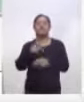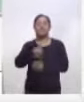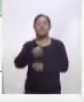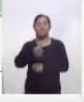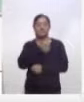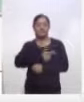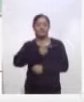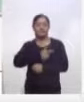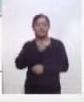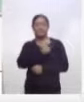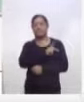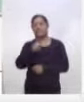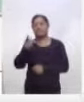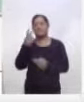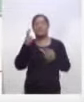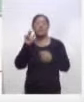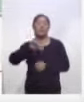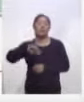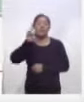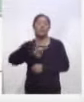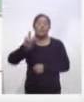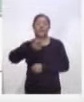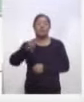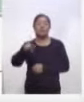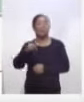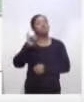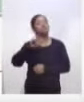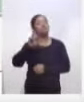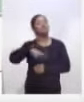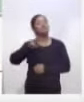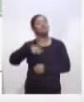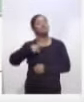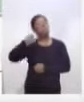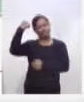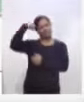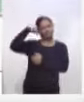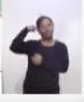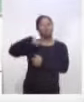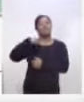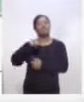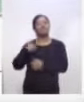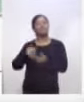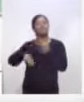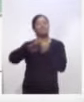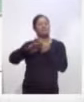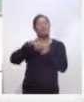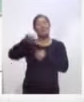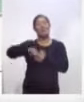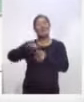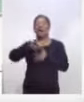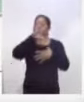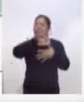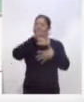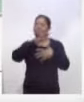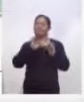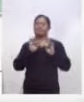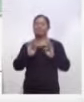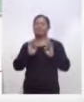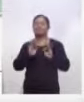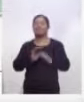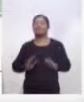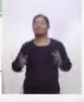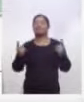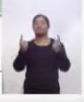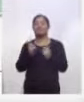ustedes en este viernes. Y tiene razón, el subconsciente me traicionó porque hoy hay clásico capitalino. Así es, Liz. Hoy se